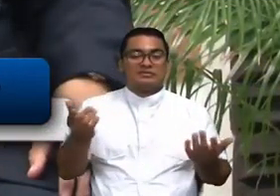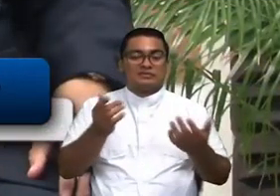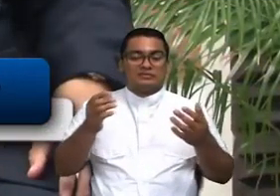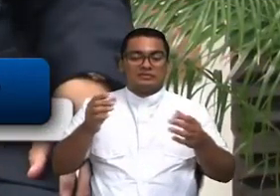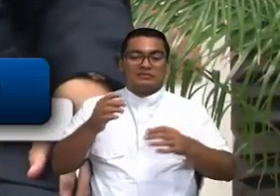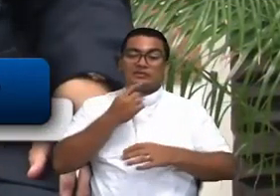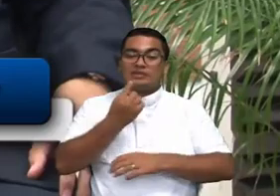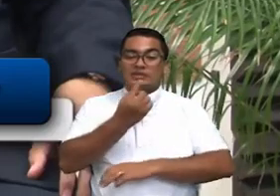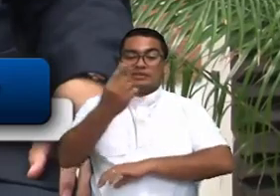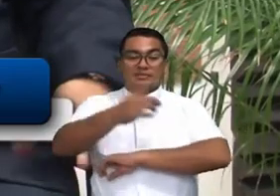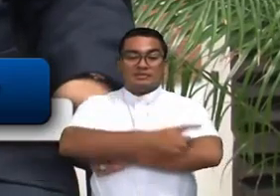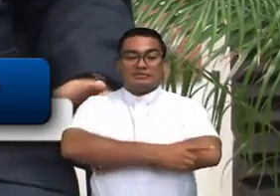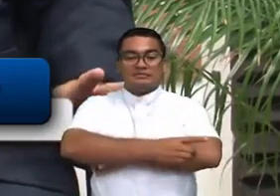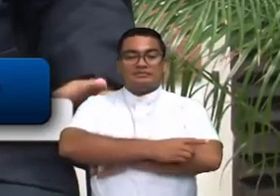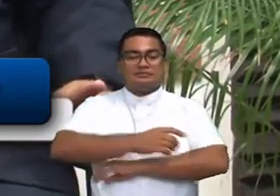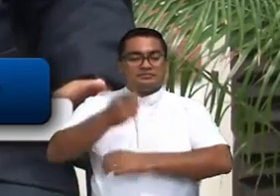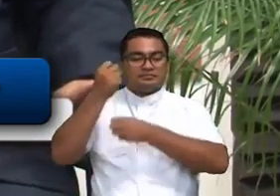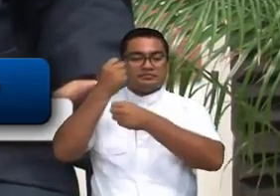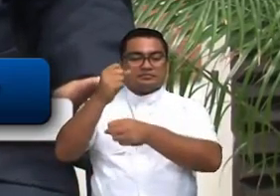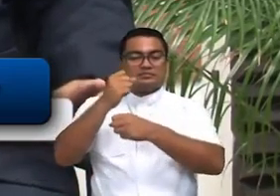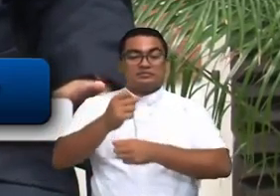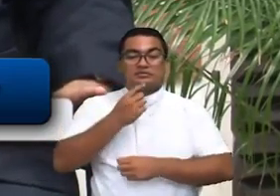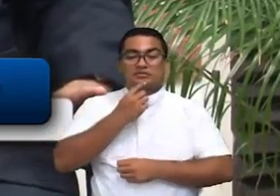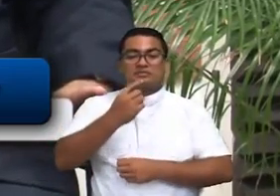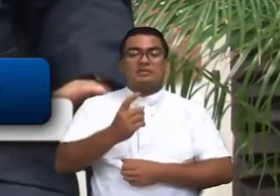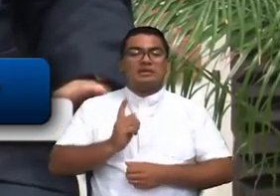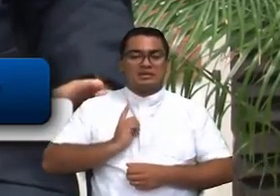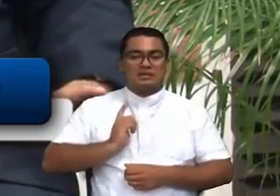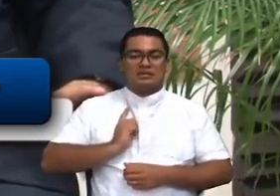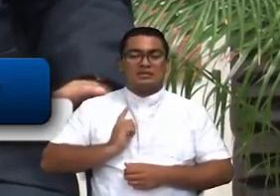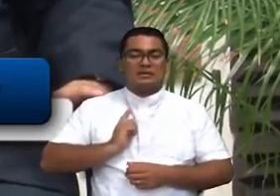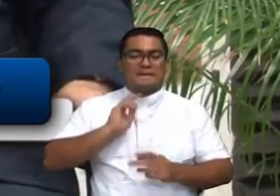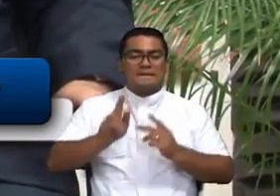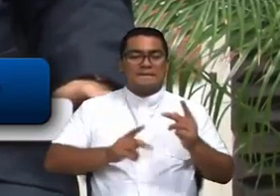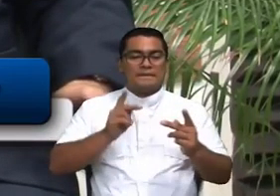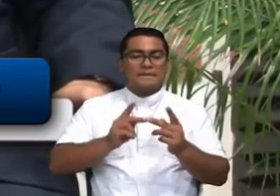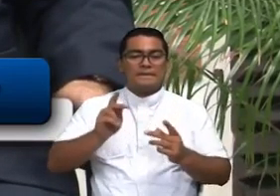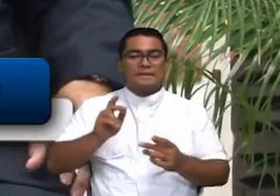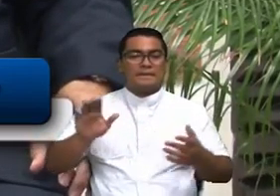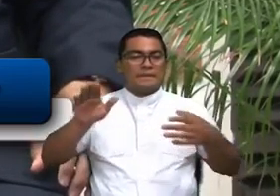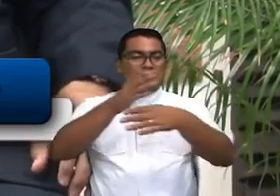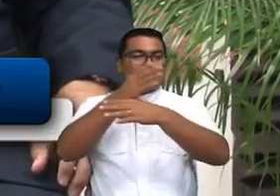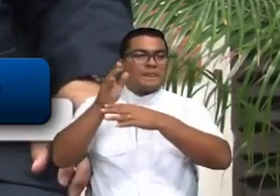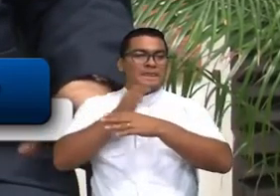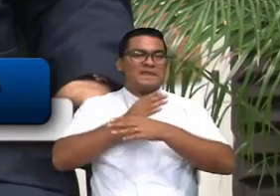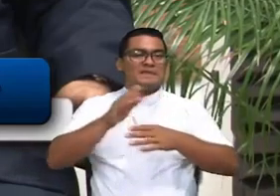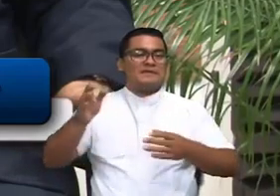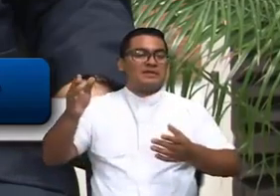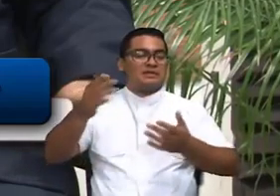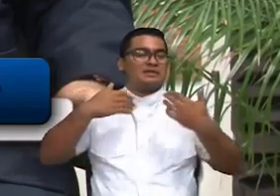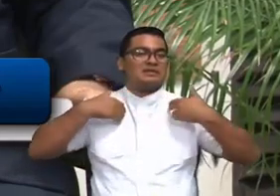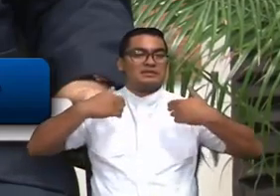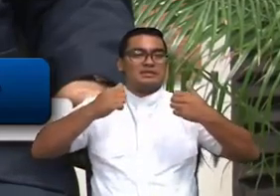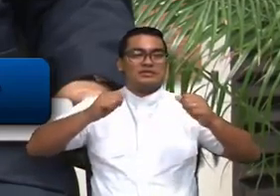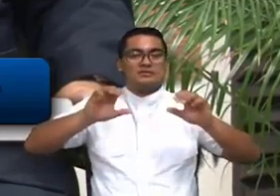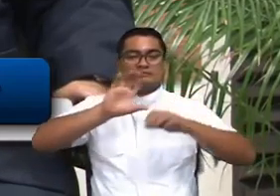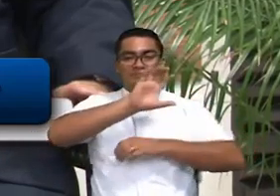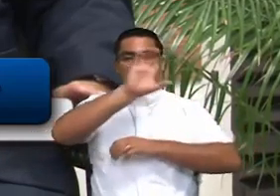por el comandante Daniel Ortega, que hay medios diagnósticos de calidad en todas las unidades de salud de todo nuestro